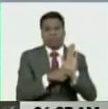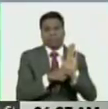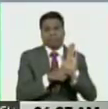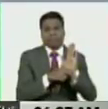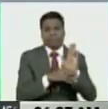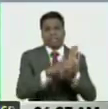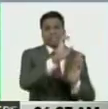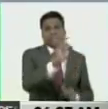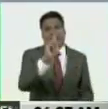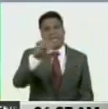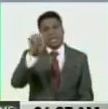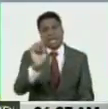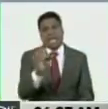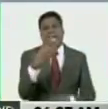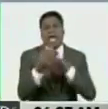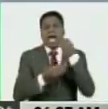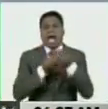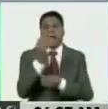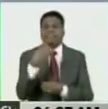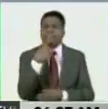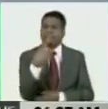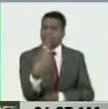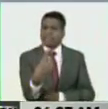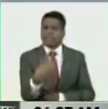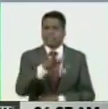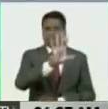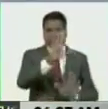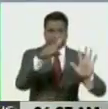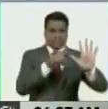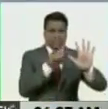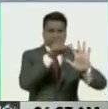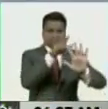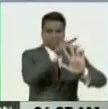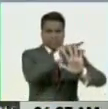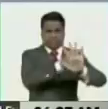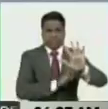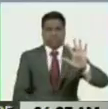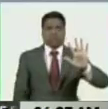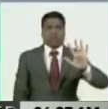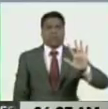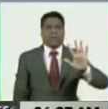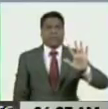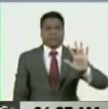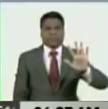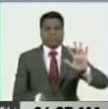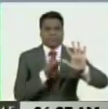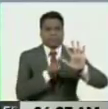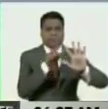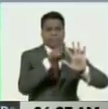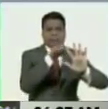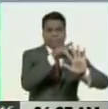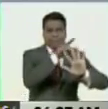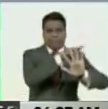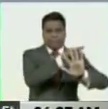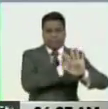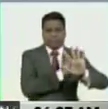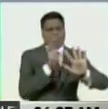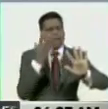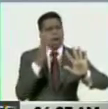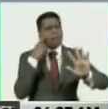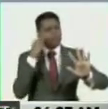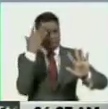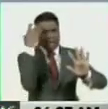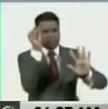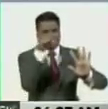su sentencia establece 5 pautas. Yo quiero colocarle como pauta un poco para que entendamos, ¿no? Porque le hablamos